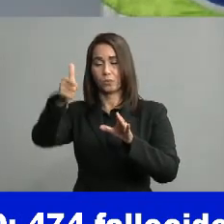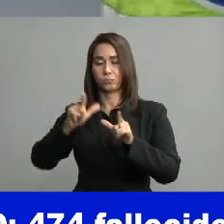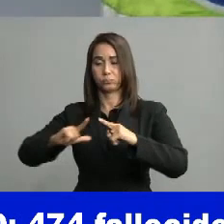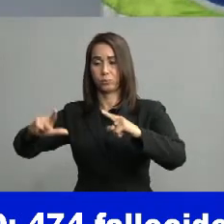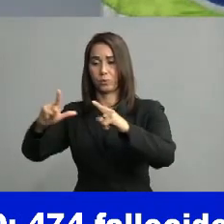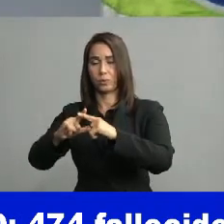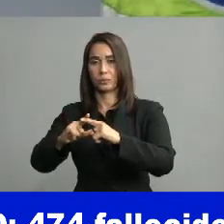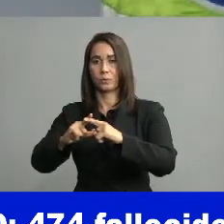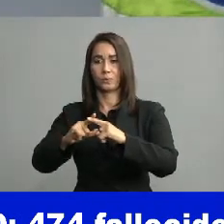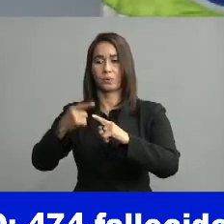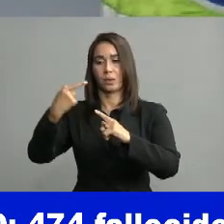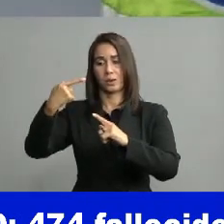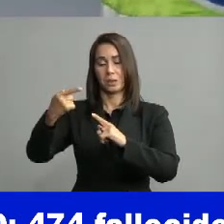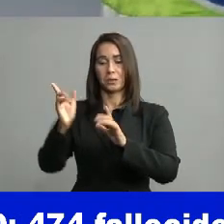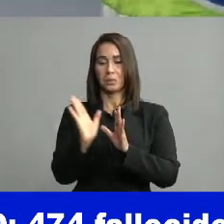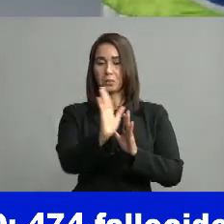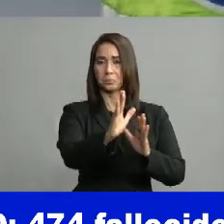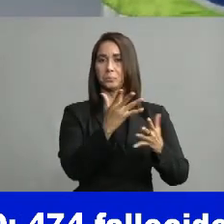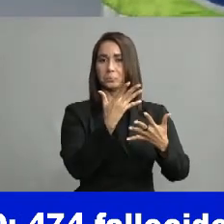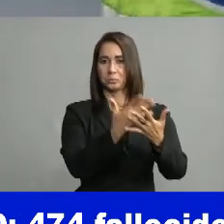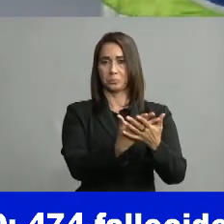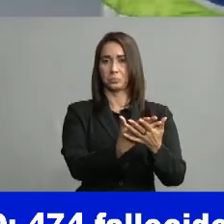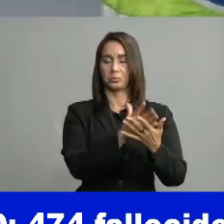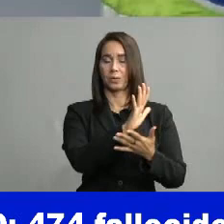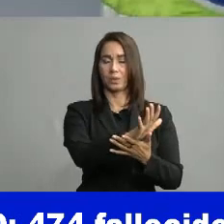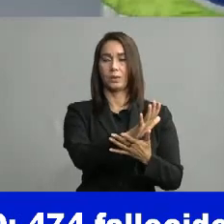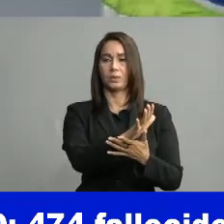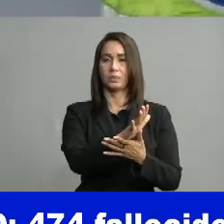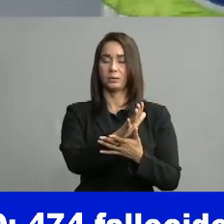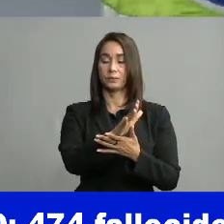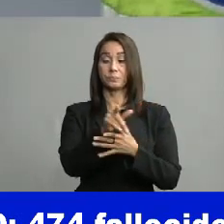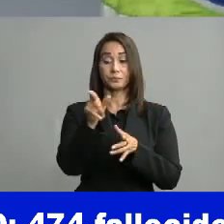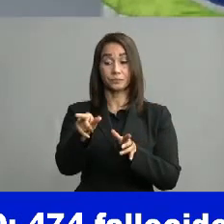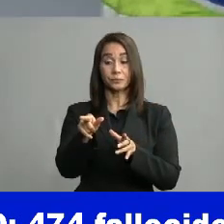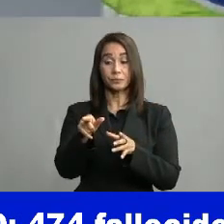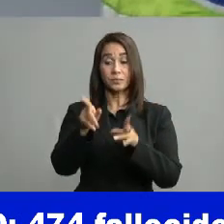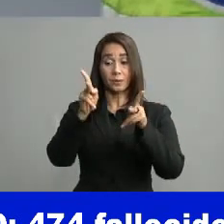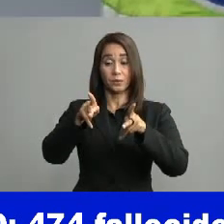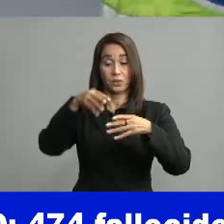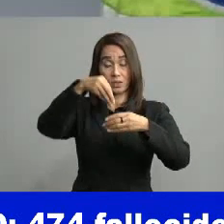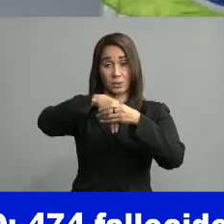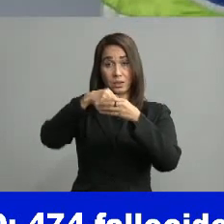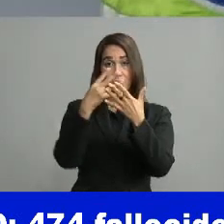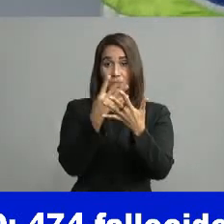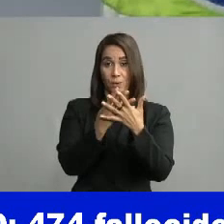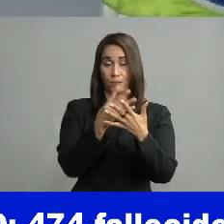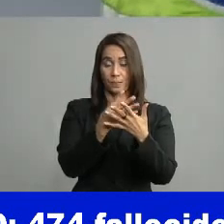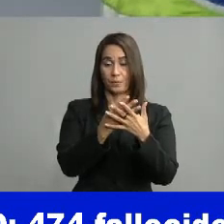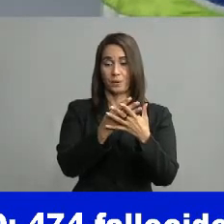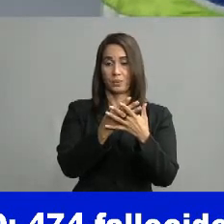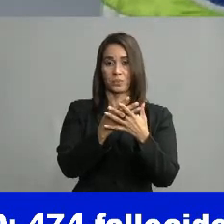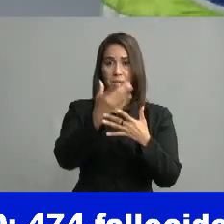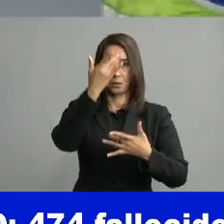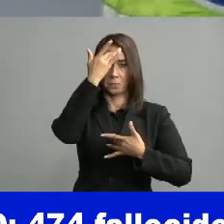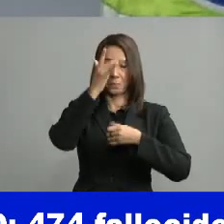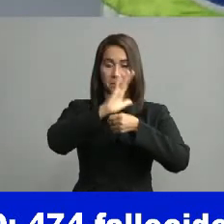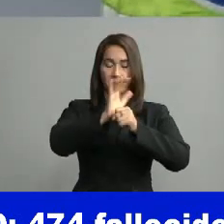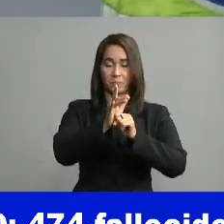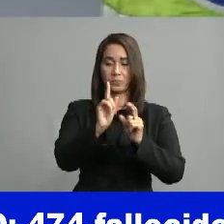trasladando a muchos de estos pacientes, de estos privados de libertad, a otros